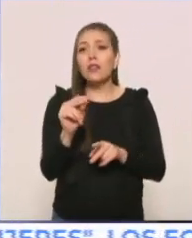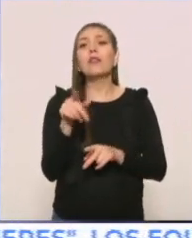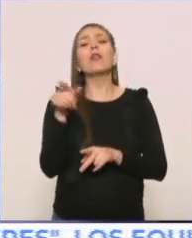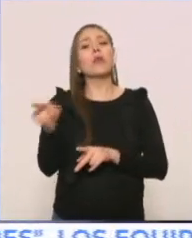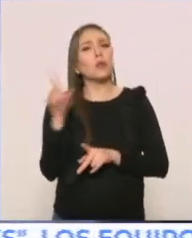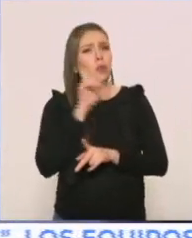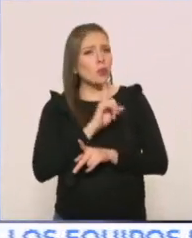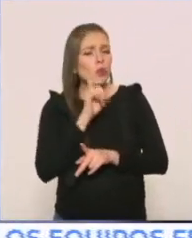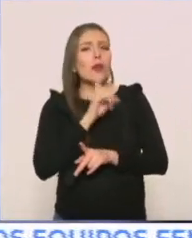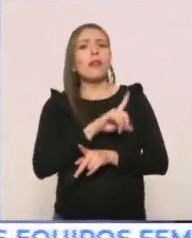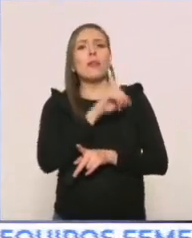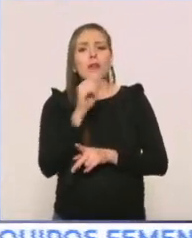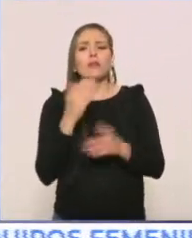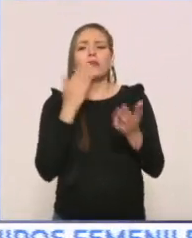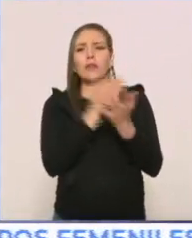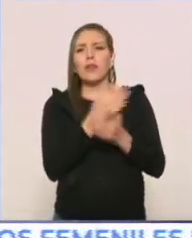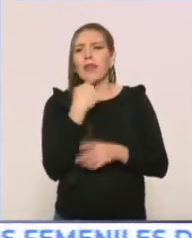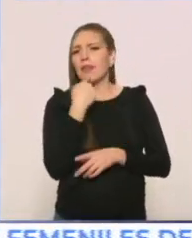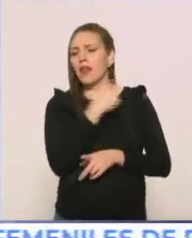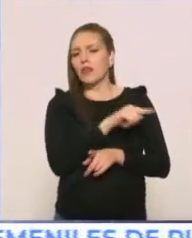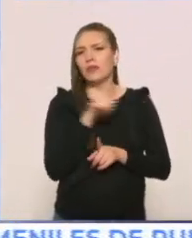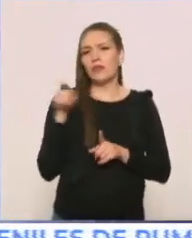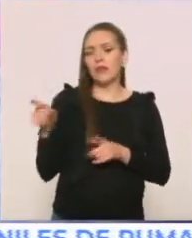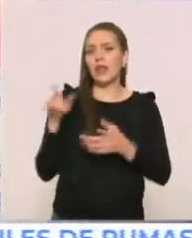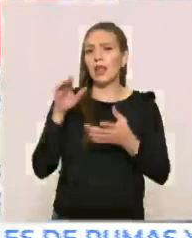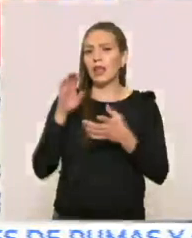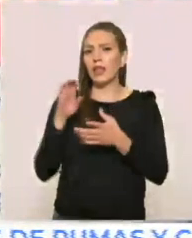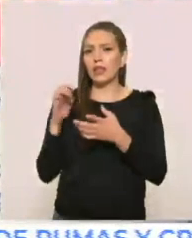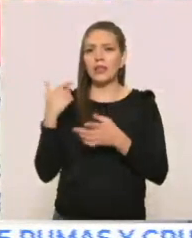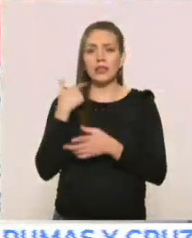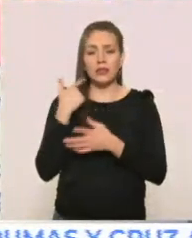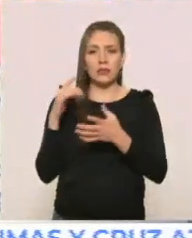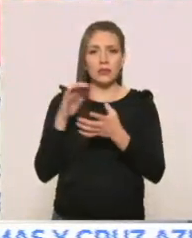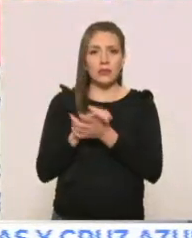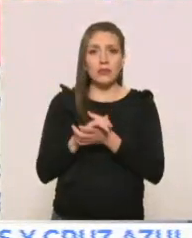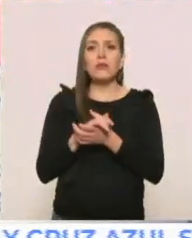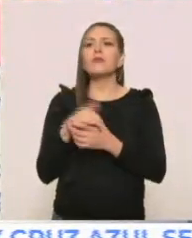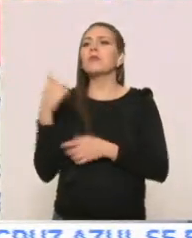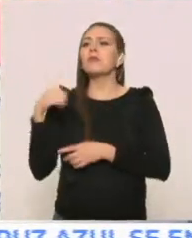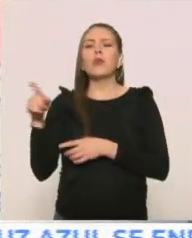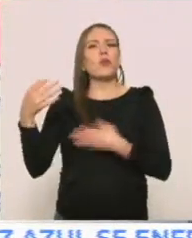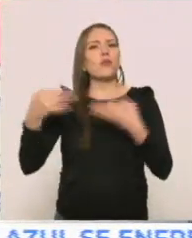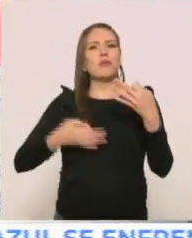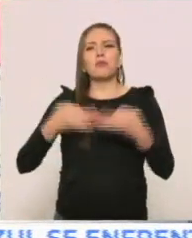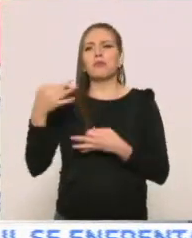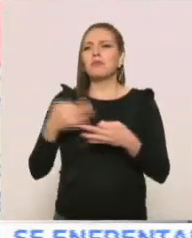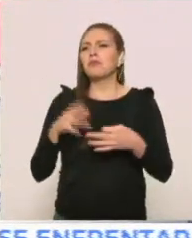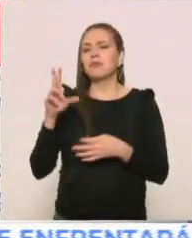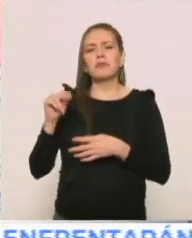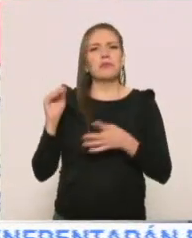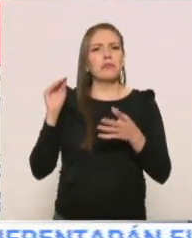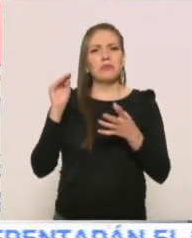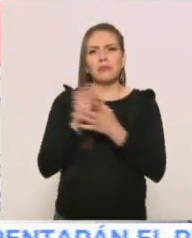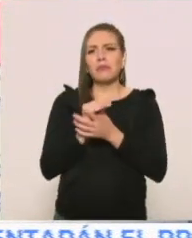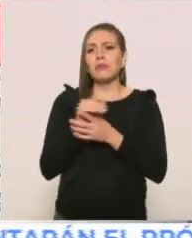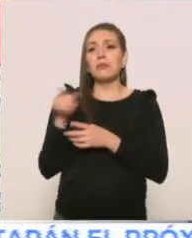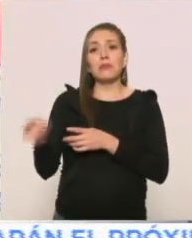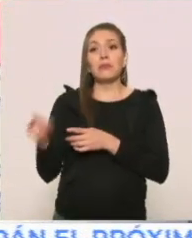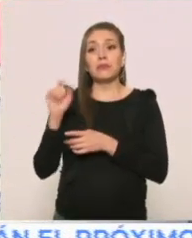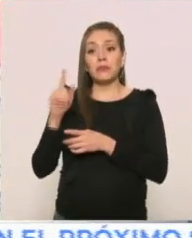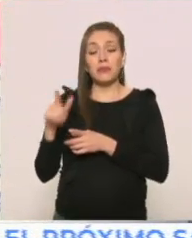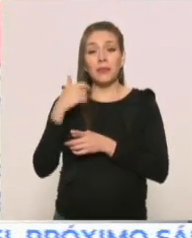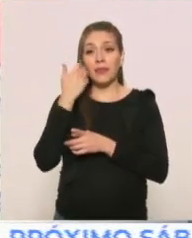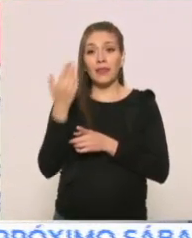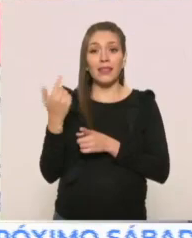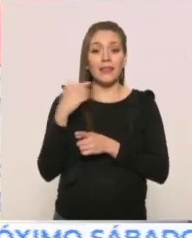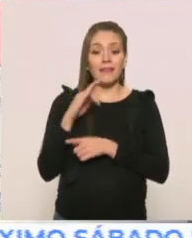de asesinato. Sin embargo, un juez desestimó el caso y lo reclasificó de tentativa de feminicidio a violencia familiar.